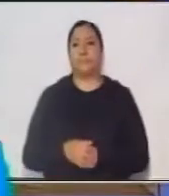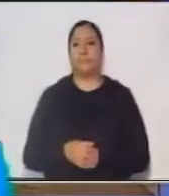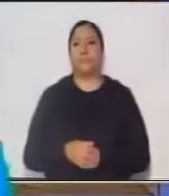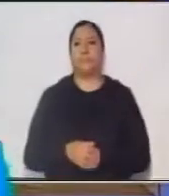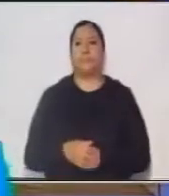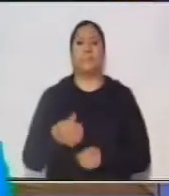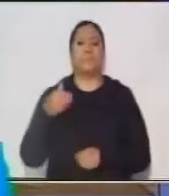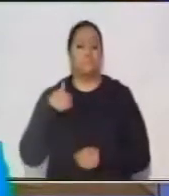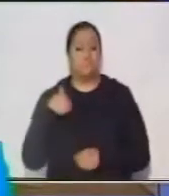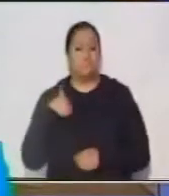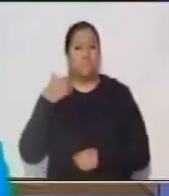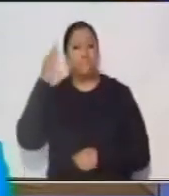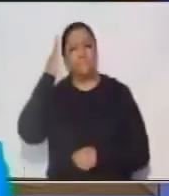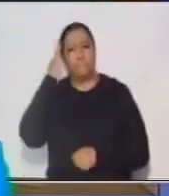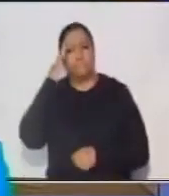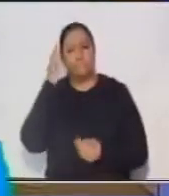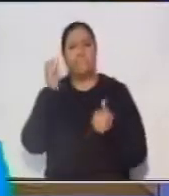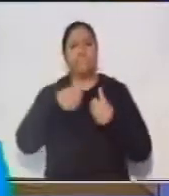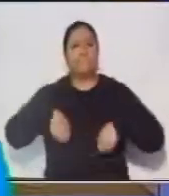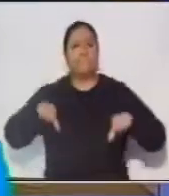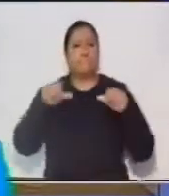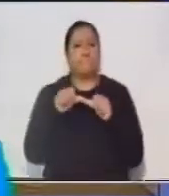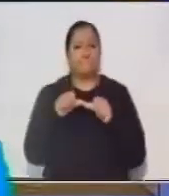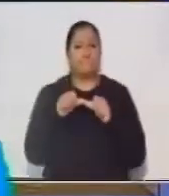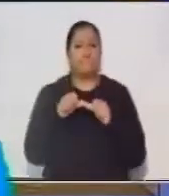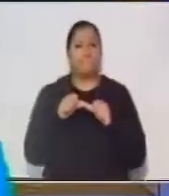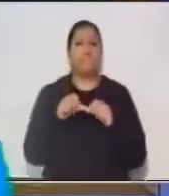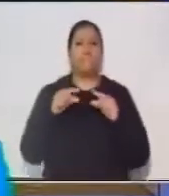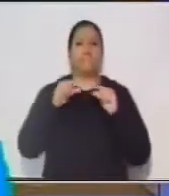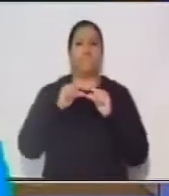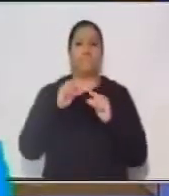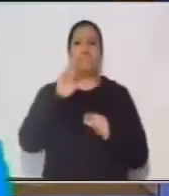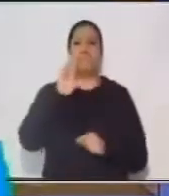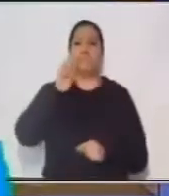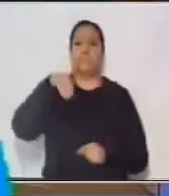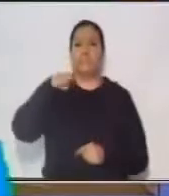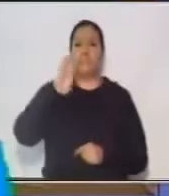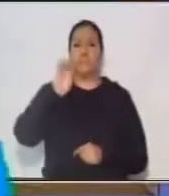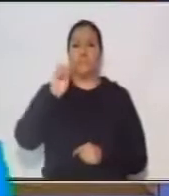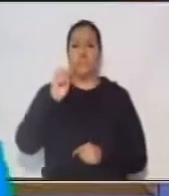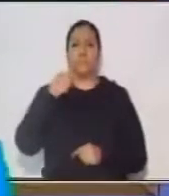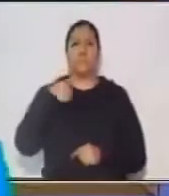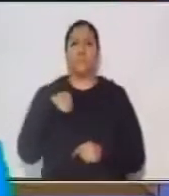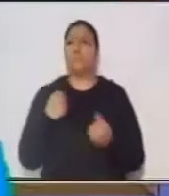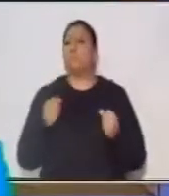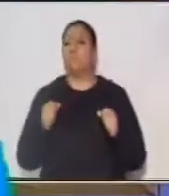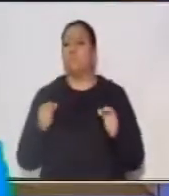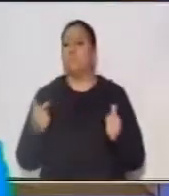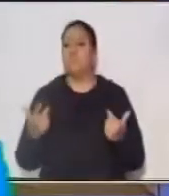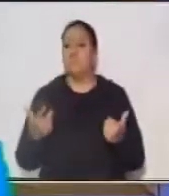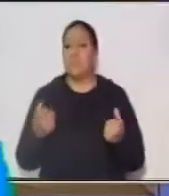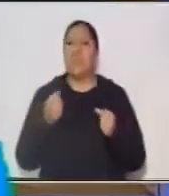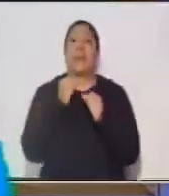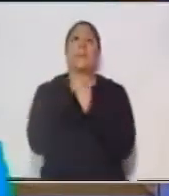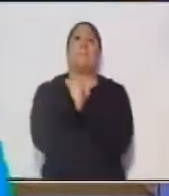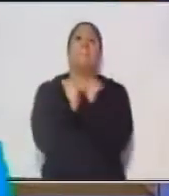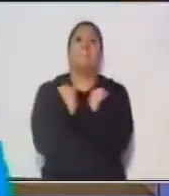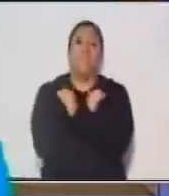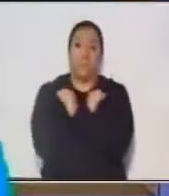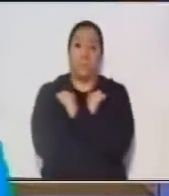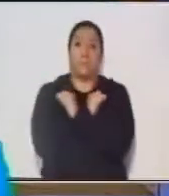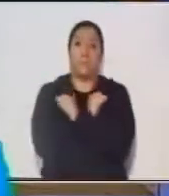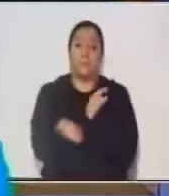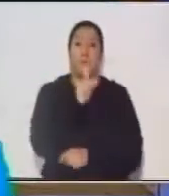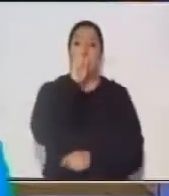el área de este rombo, lo que debo de hacer es multiplicar 1/2 de la